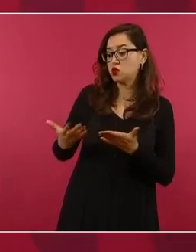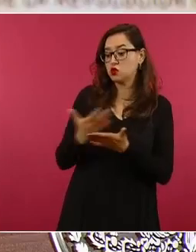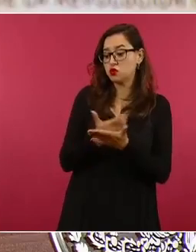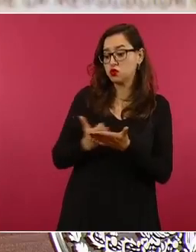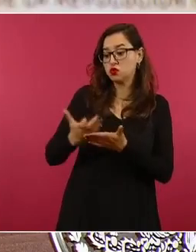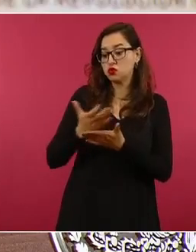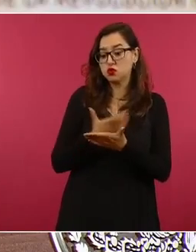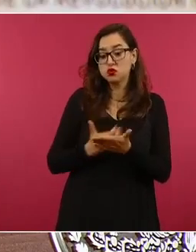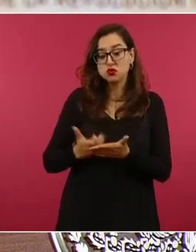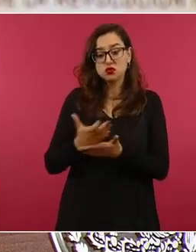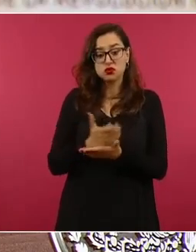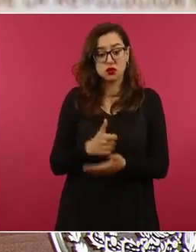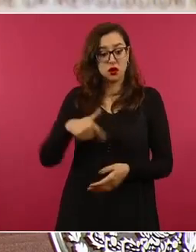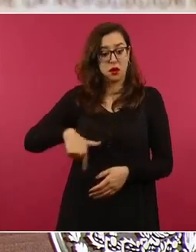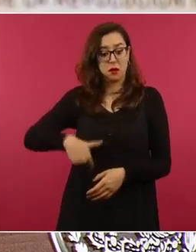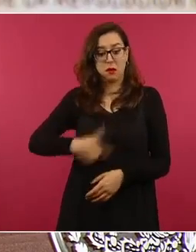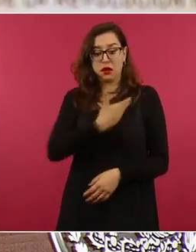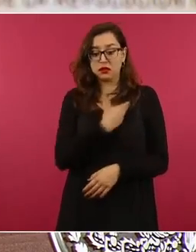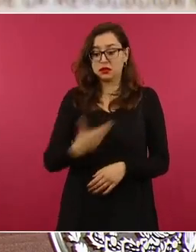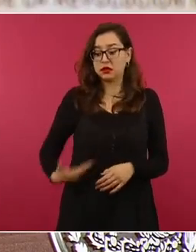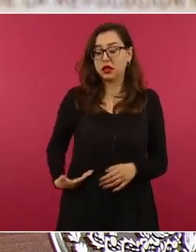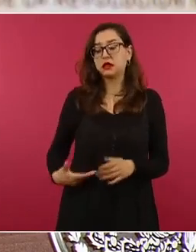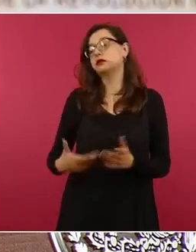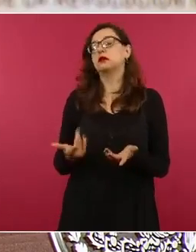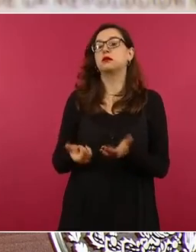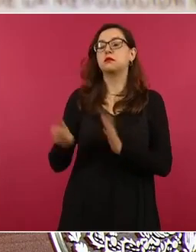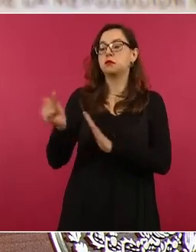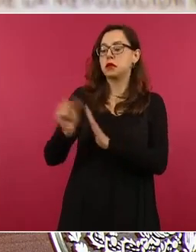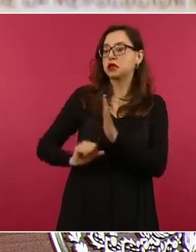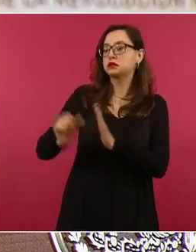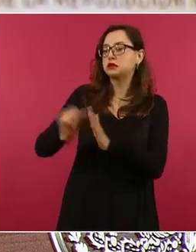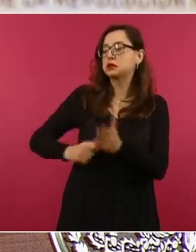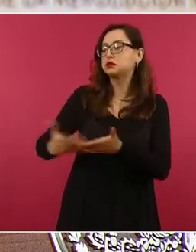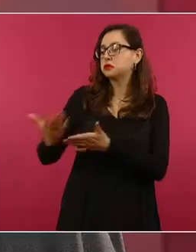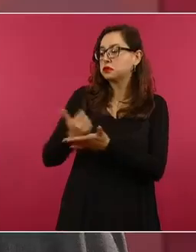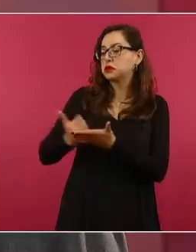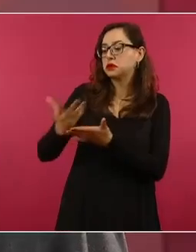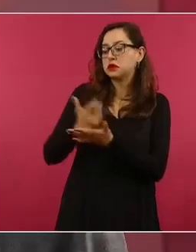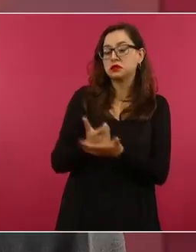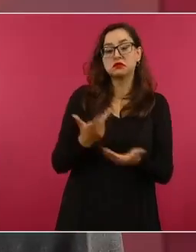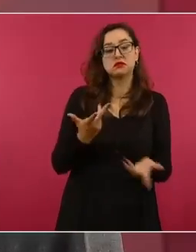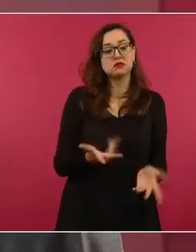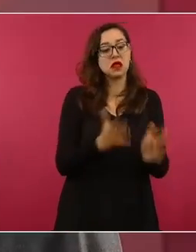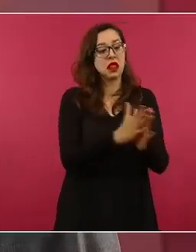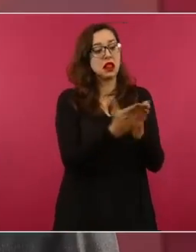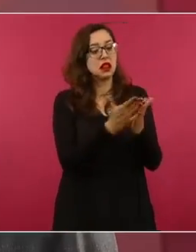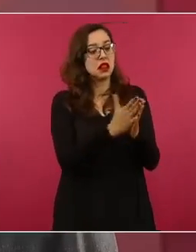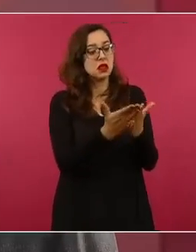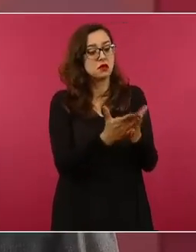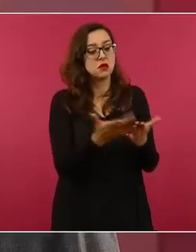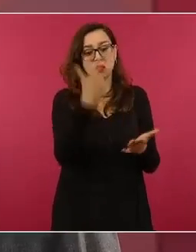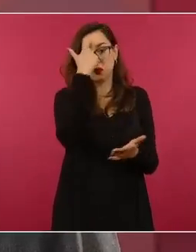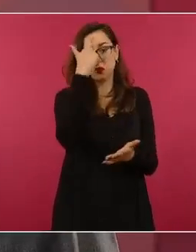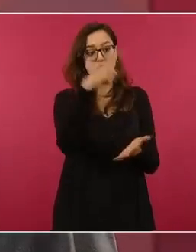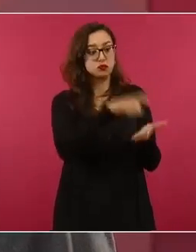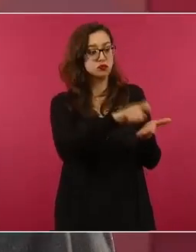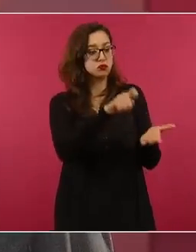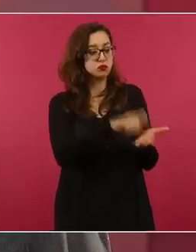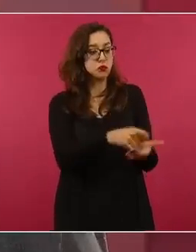lo que recibo de regalías por mis libros, eso tiene que